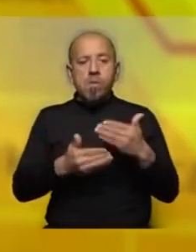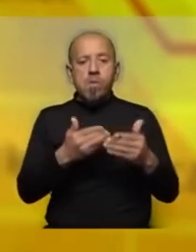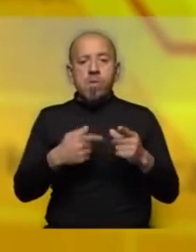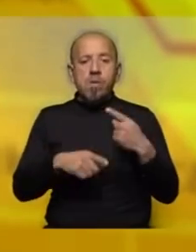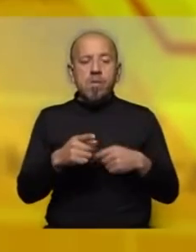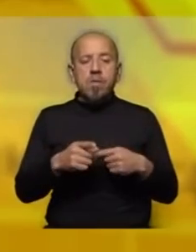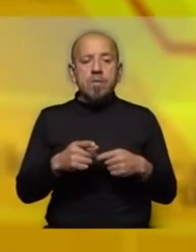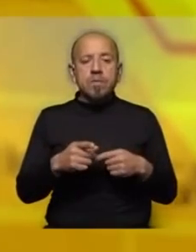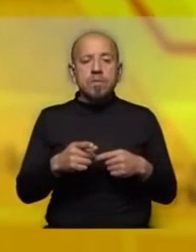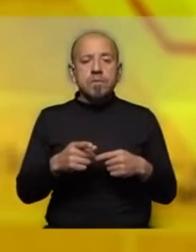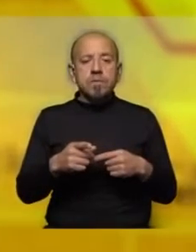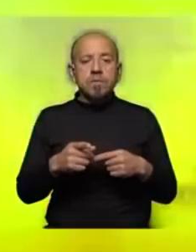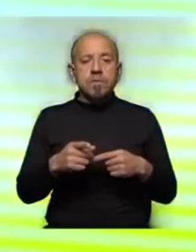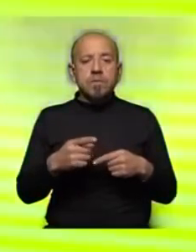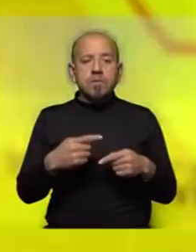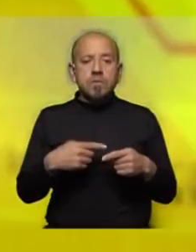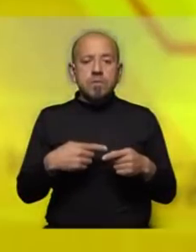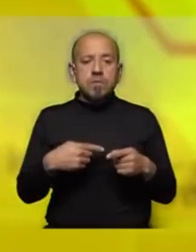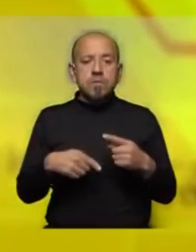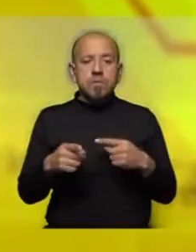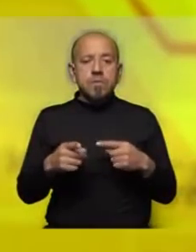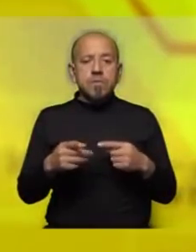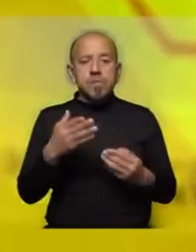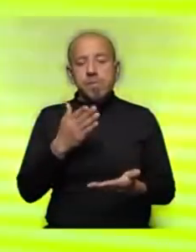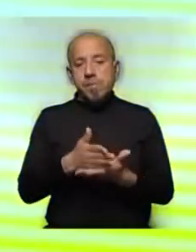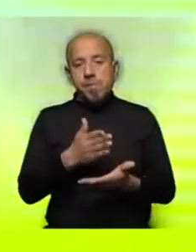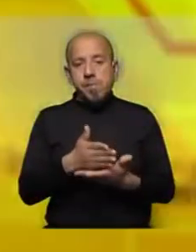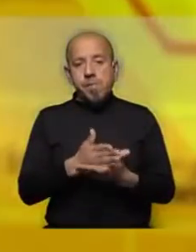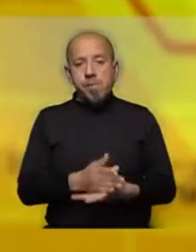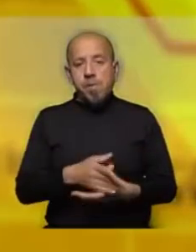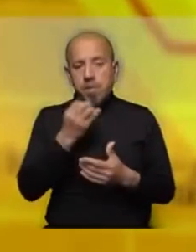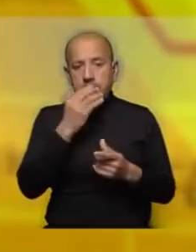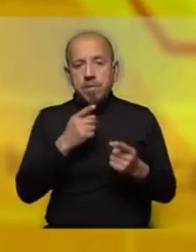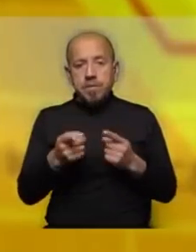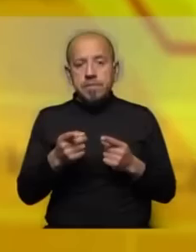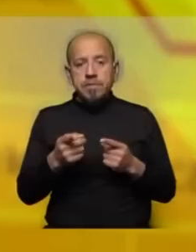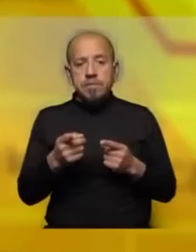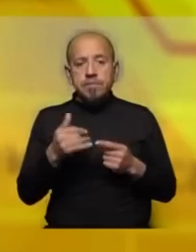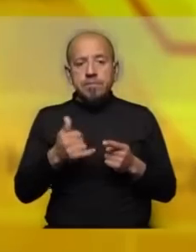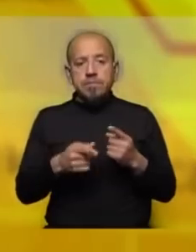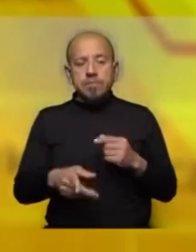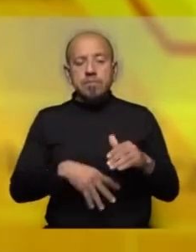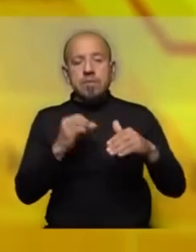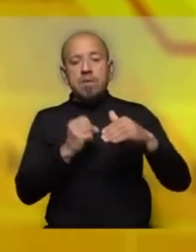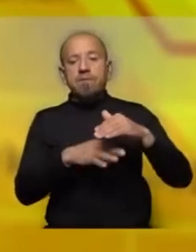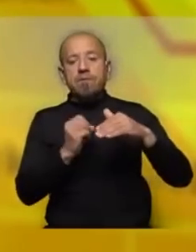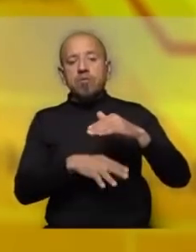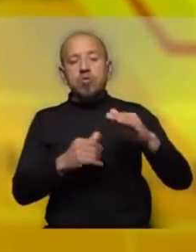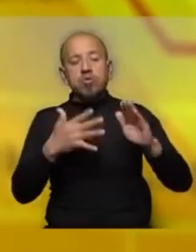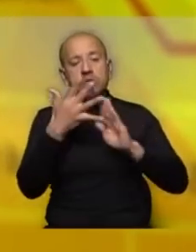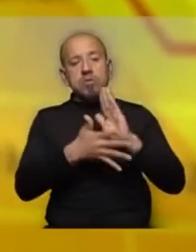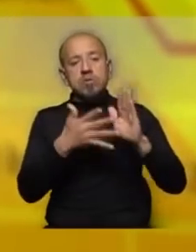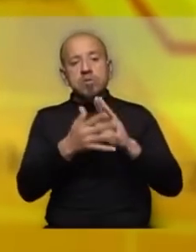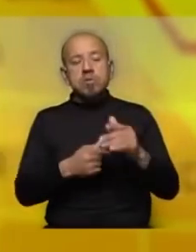medicación este de asistencia digamos que es buena tiene el fondo Nacional de recursos que se encarga